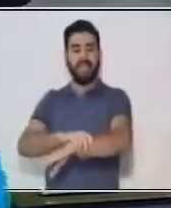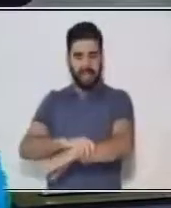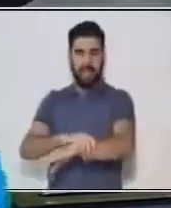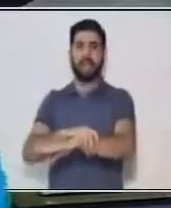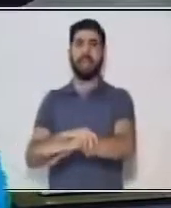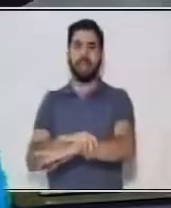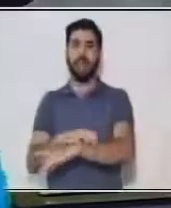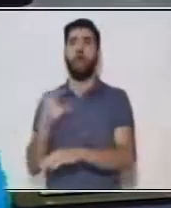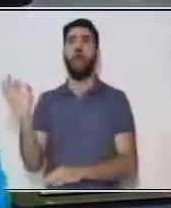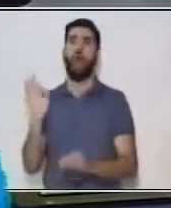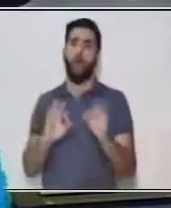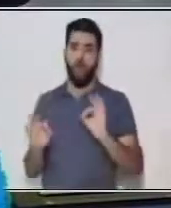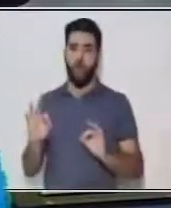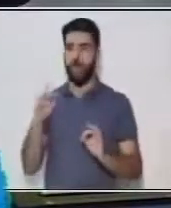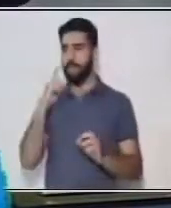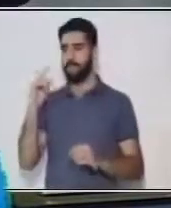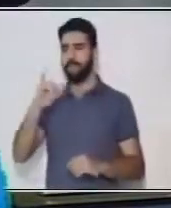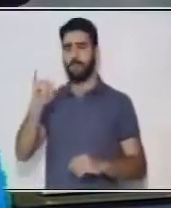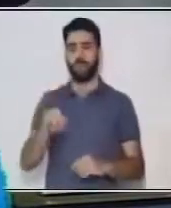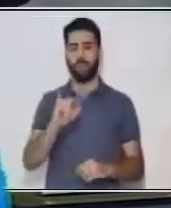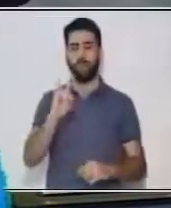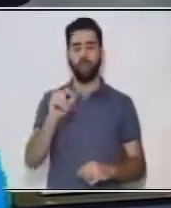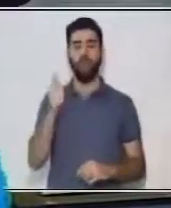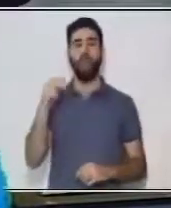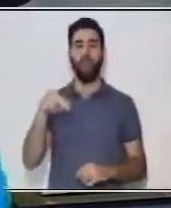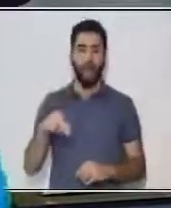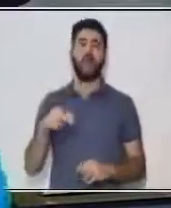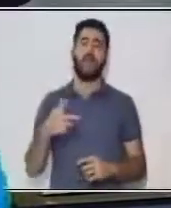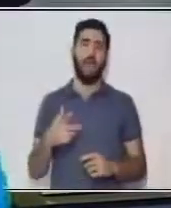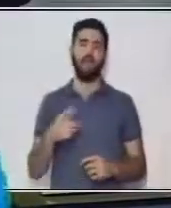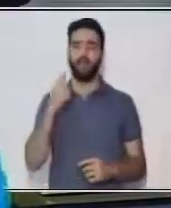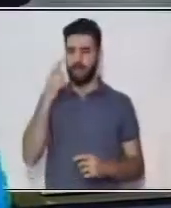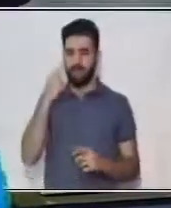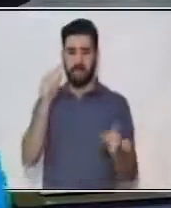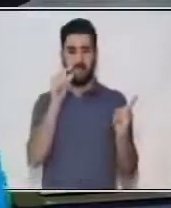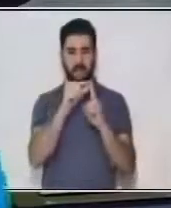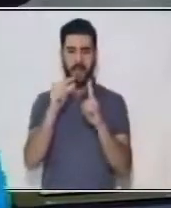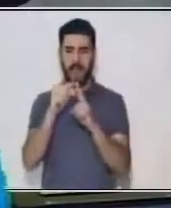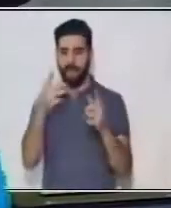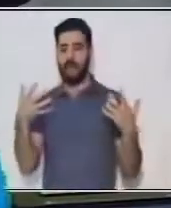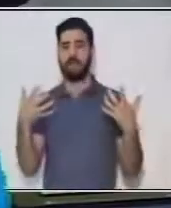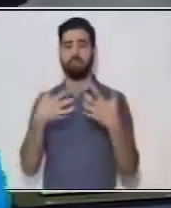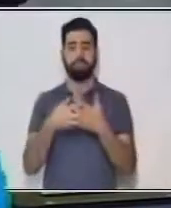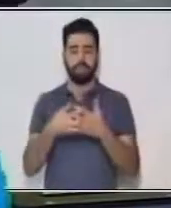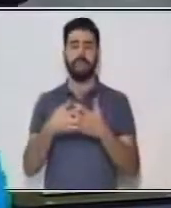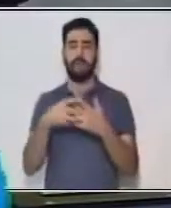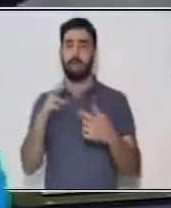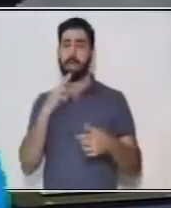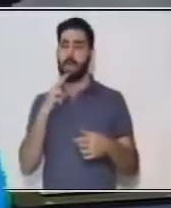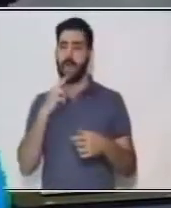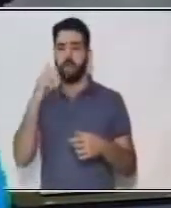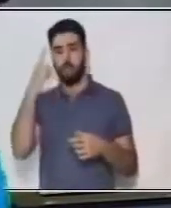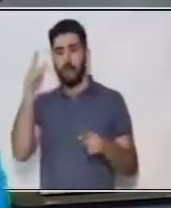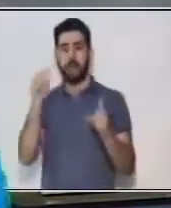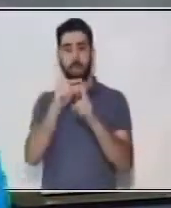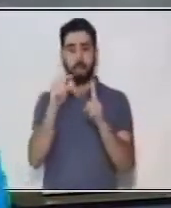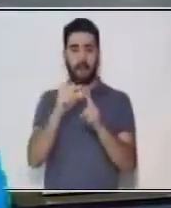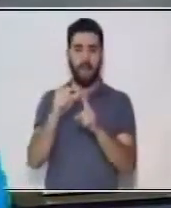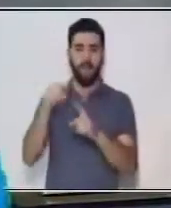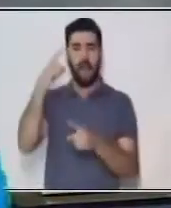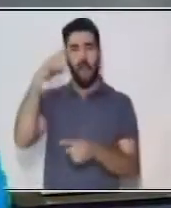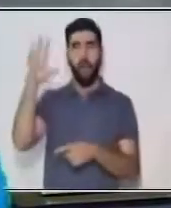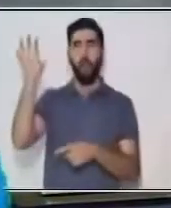lengua, pues junto con los verbos son los elementos léxicos con contenido semántico